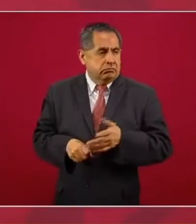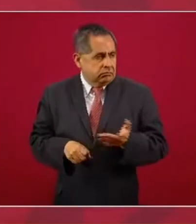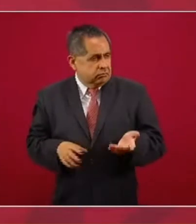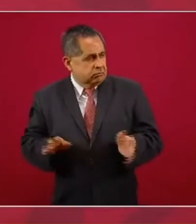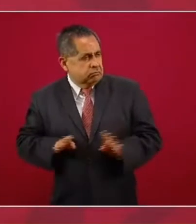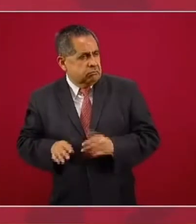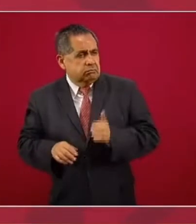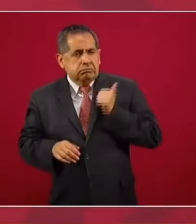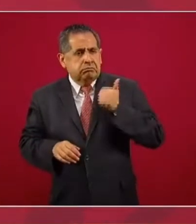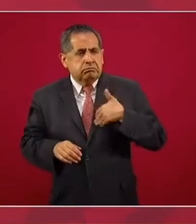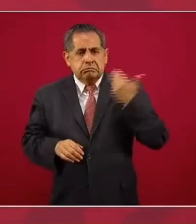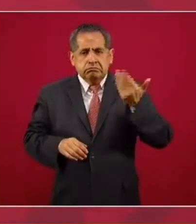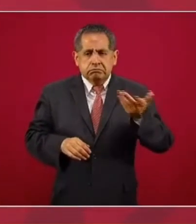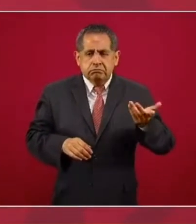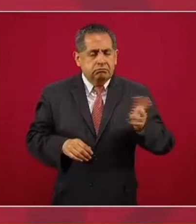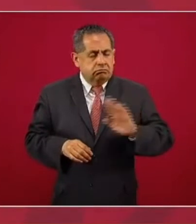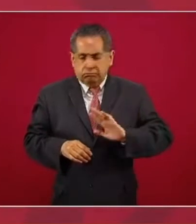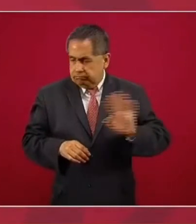porque se está